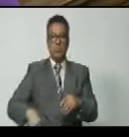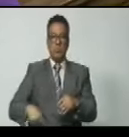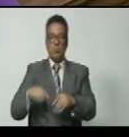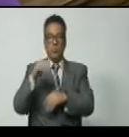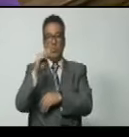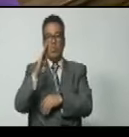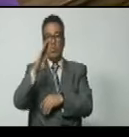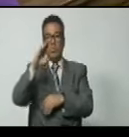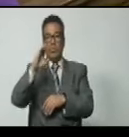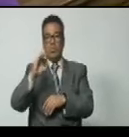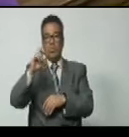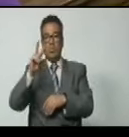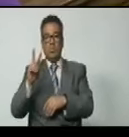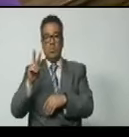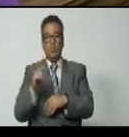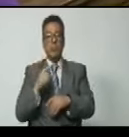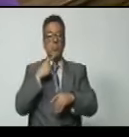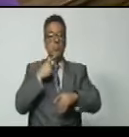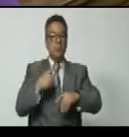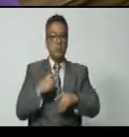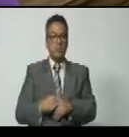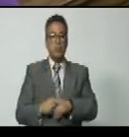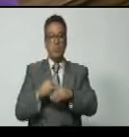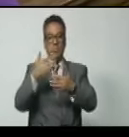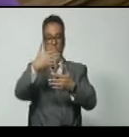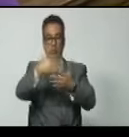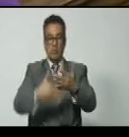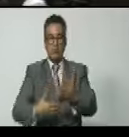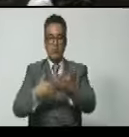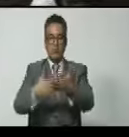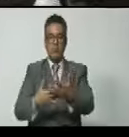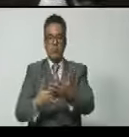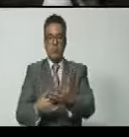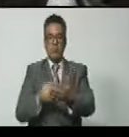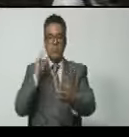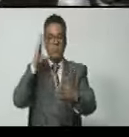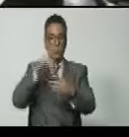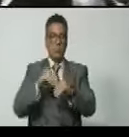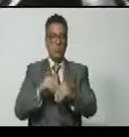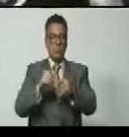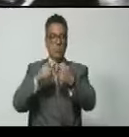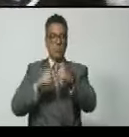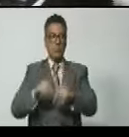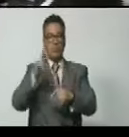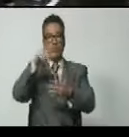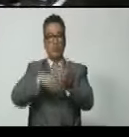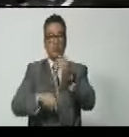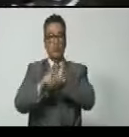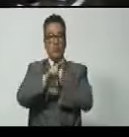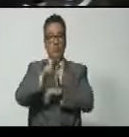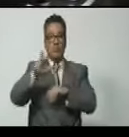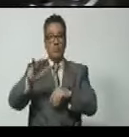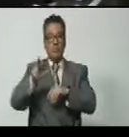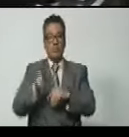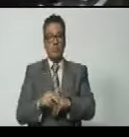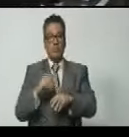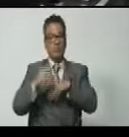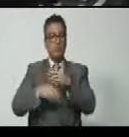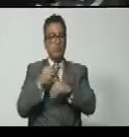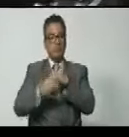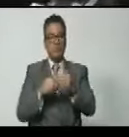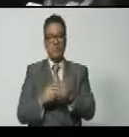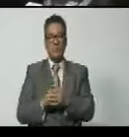del Banco Central de Venezuela, mediante la cual remite informe sobre los resultados económicos del año 2023, de acuerdo a